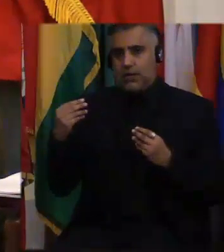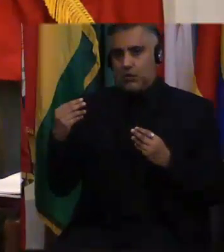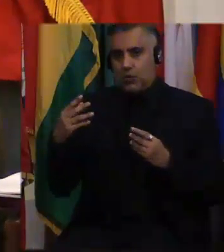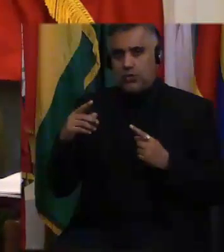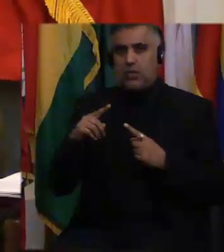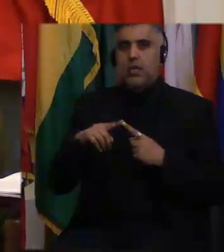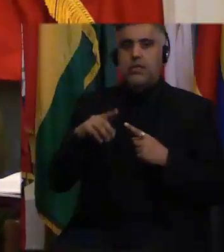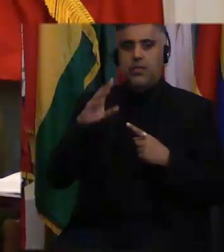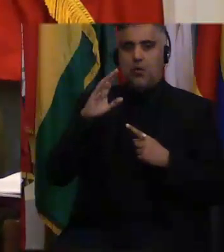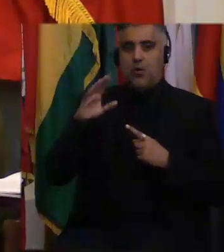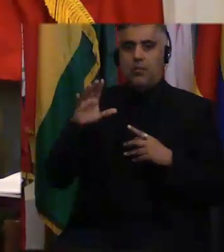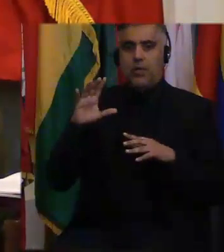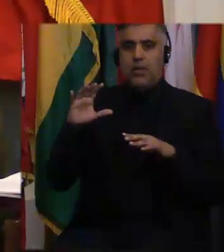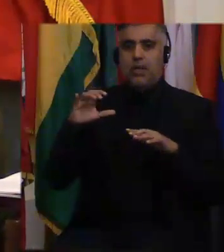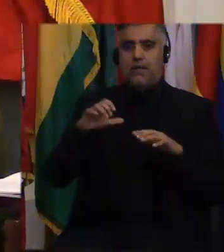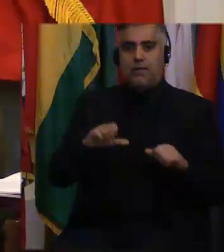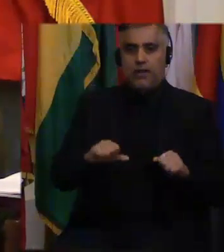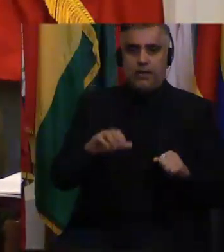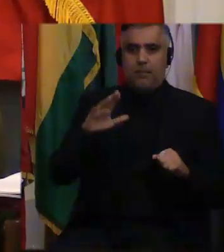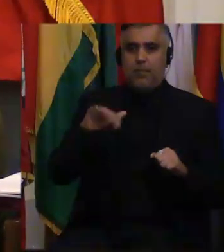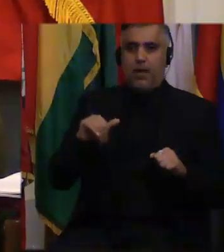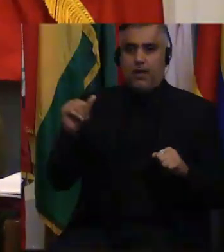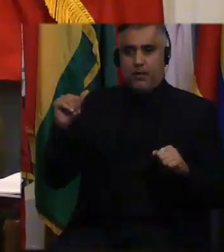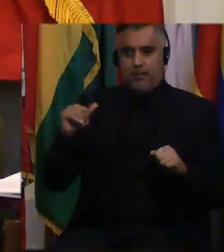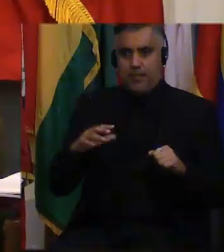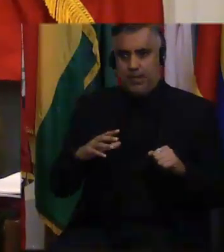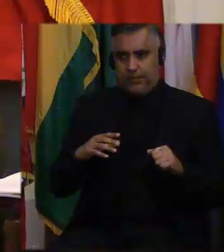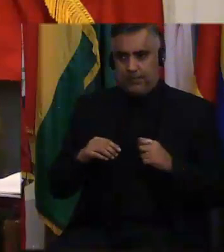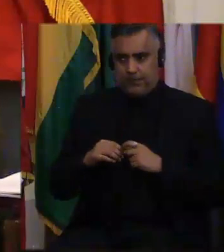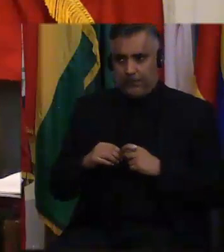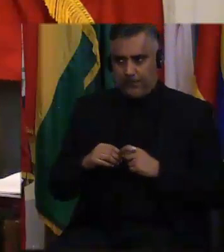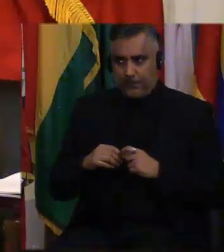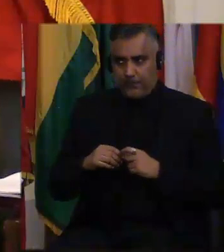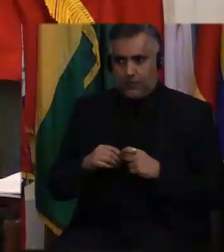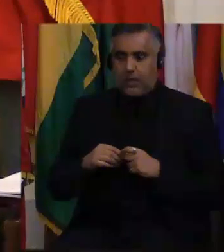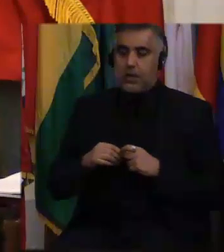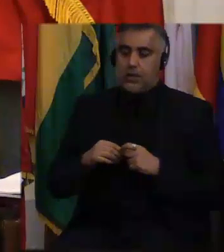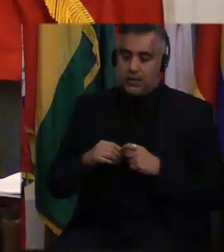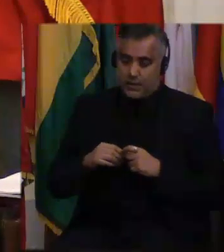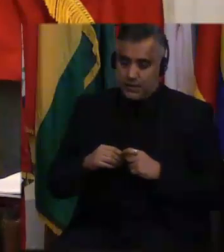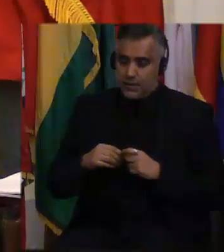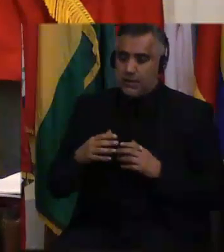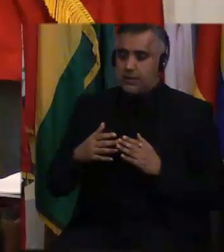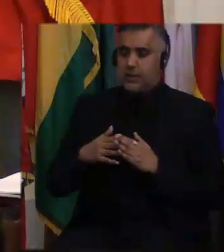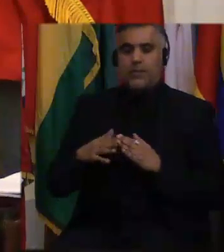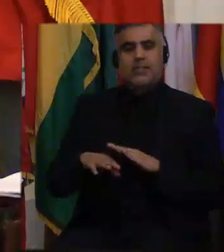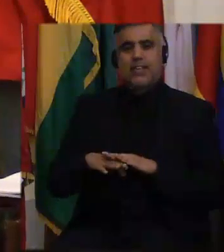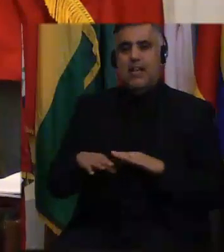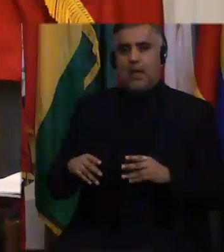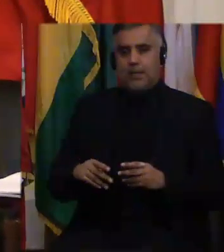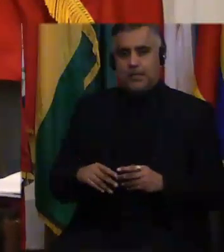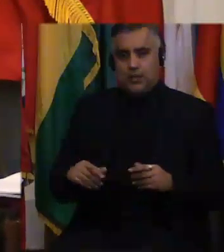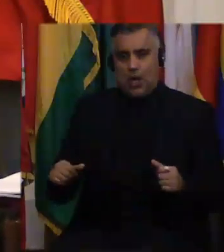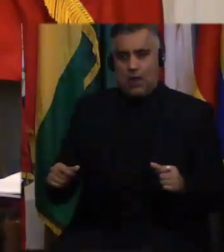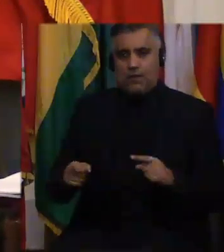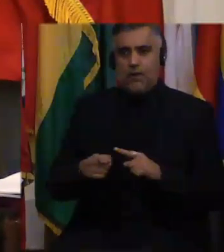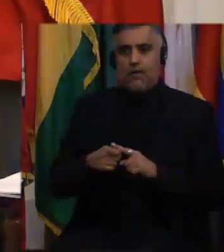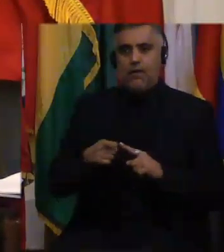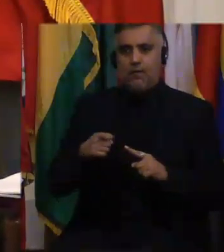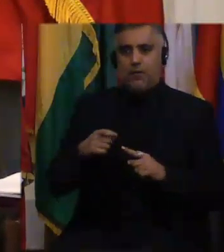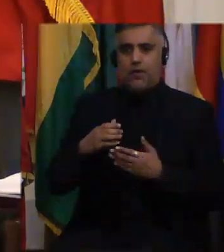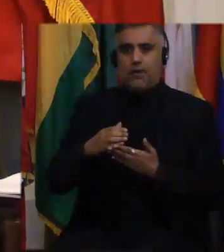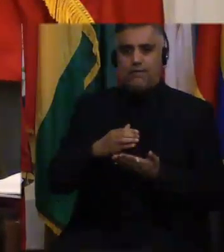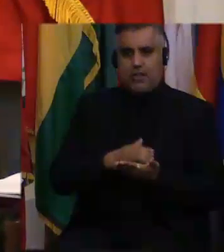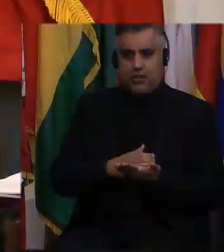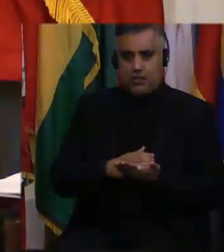por algunos hombres. Y eso a veces ni siquiera se puede solucionar desde las convenciones. Eso requiere